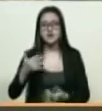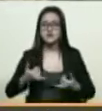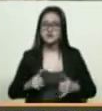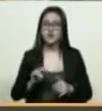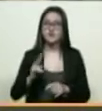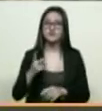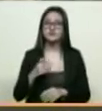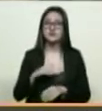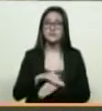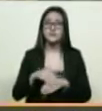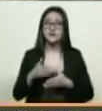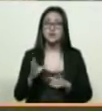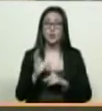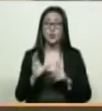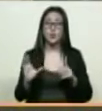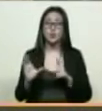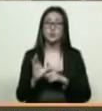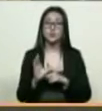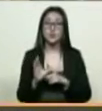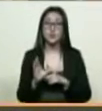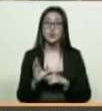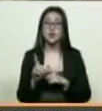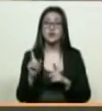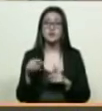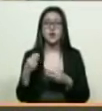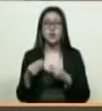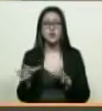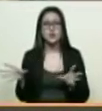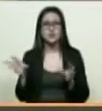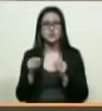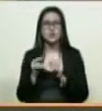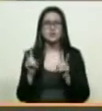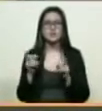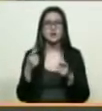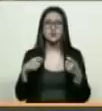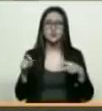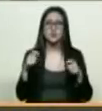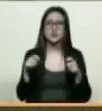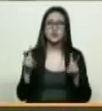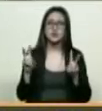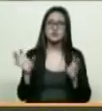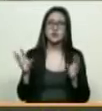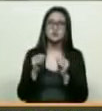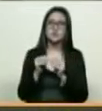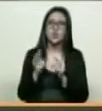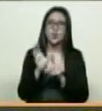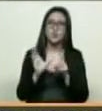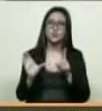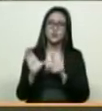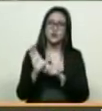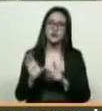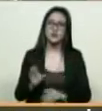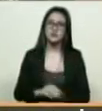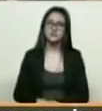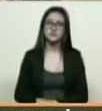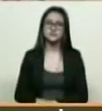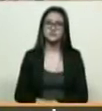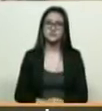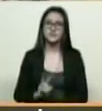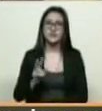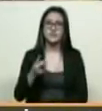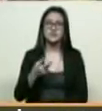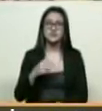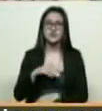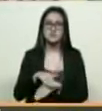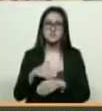viceministro de Cultura, quien también pues, nos va a decir cómo complementamos el tema turístico con el tema cultural desde este estado. Sí, viceministro, también quisiera que nos